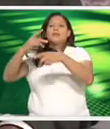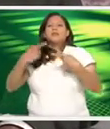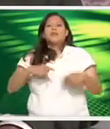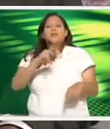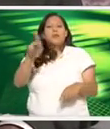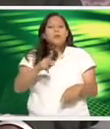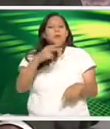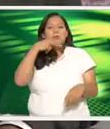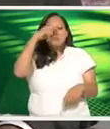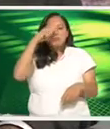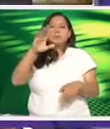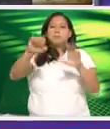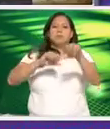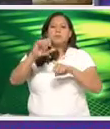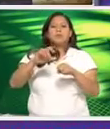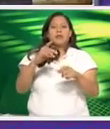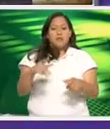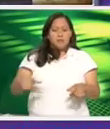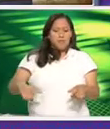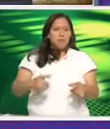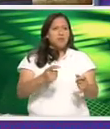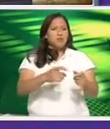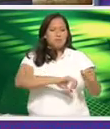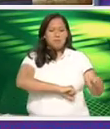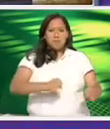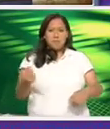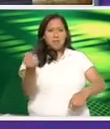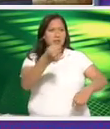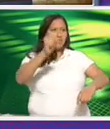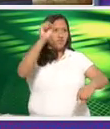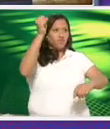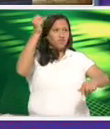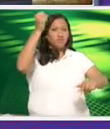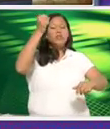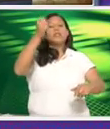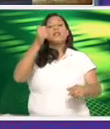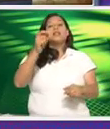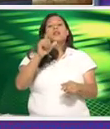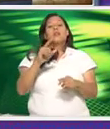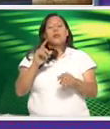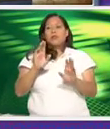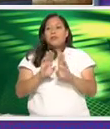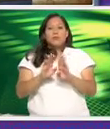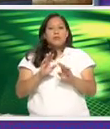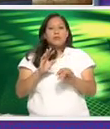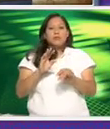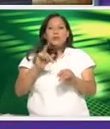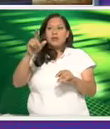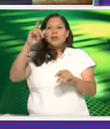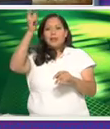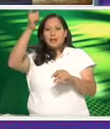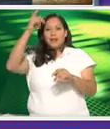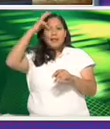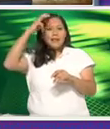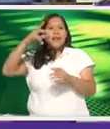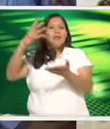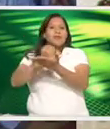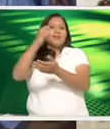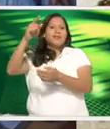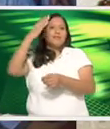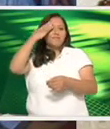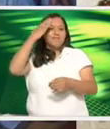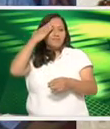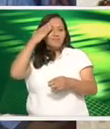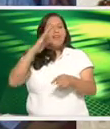palabras, vamos a tomar las armas. Y entonces, digamos que vino de atrás, en el último minuto le ganó, y por eso